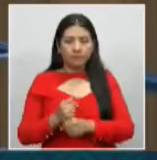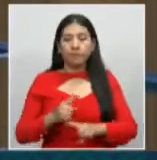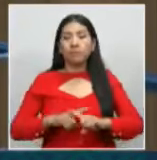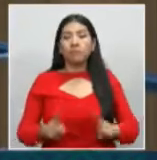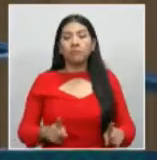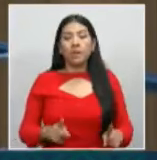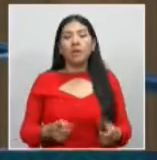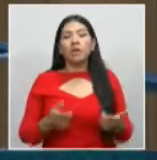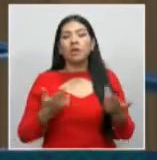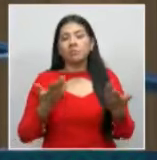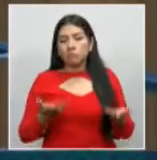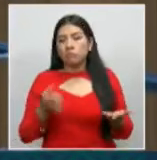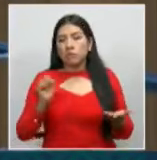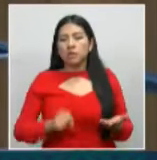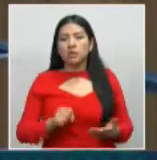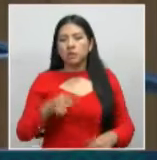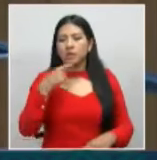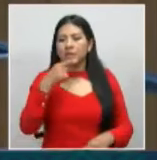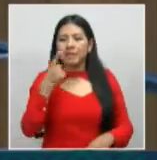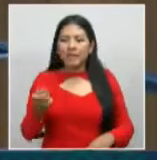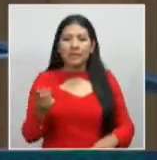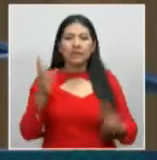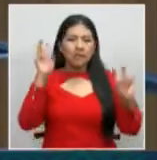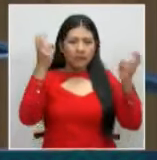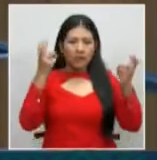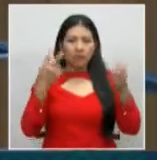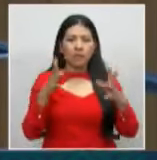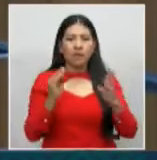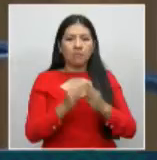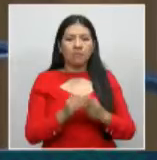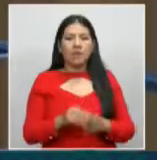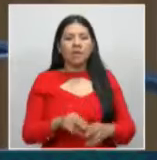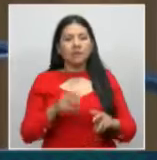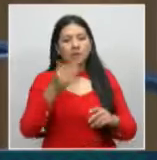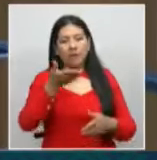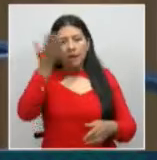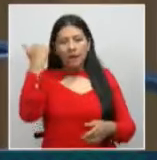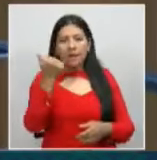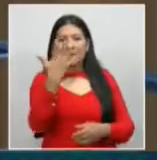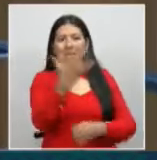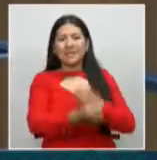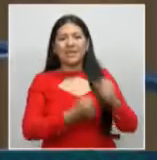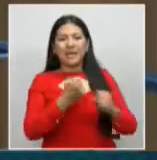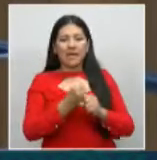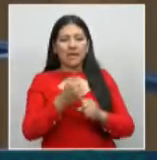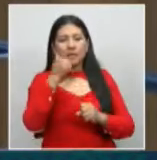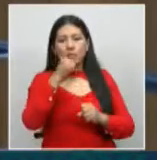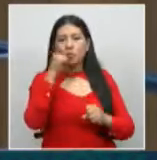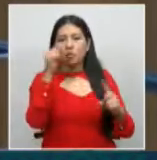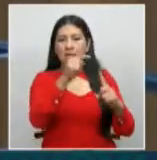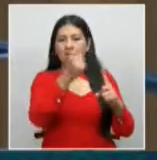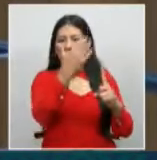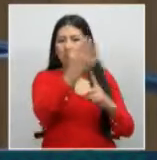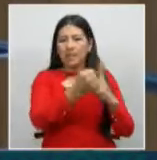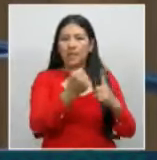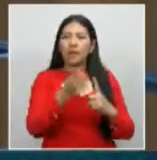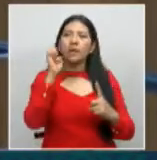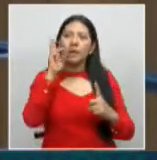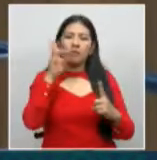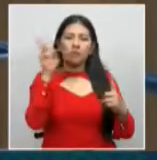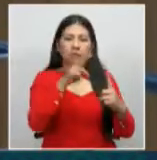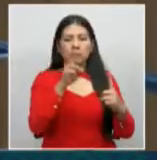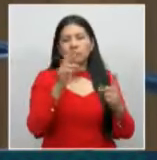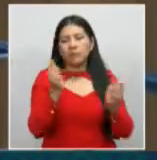encontrarse esta mujer, que cuando era niña ha sido víctima por parte del señor Evo Morales.